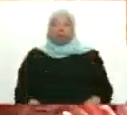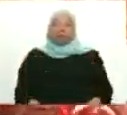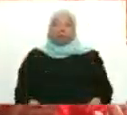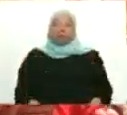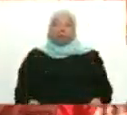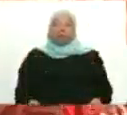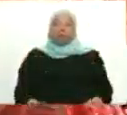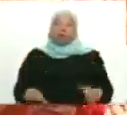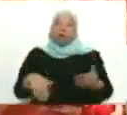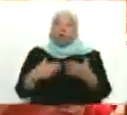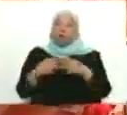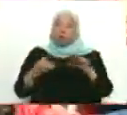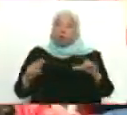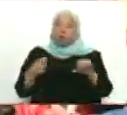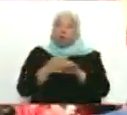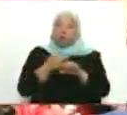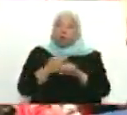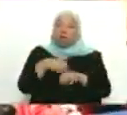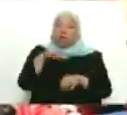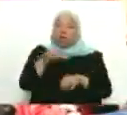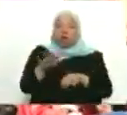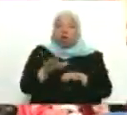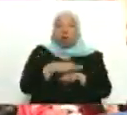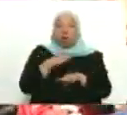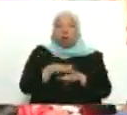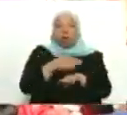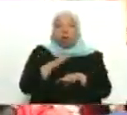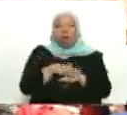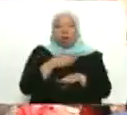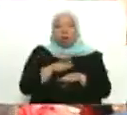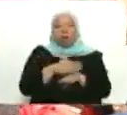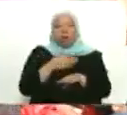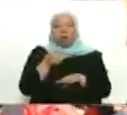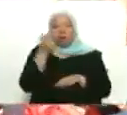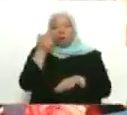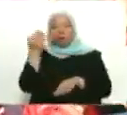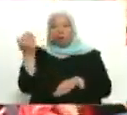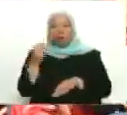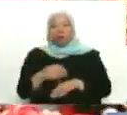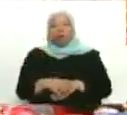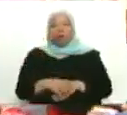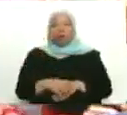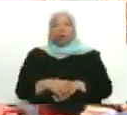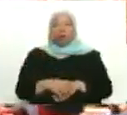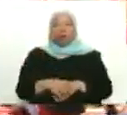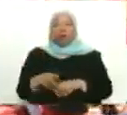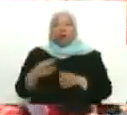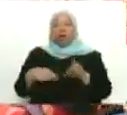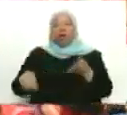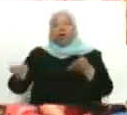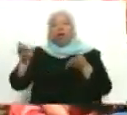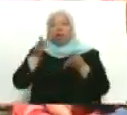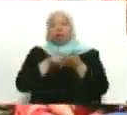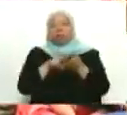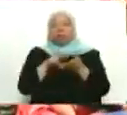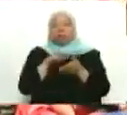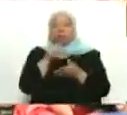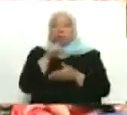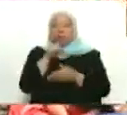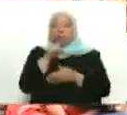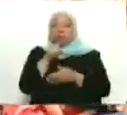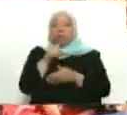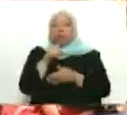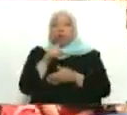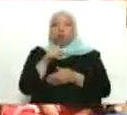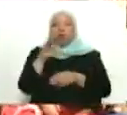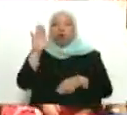al renacimiento, es en el estado Cojedes. Entonces vamos, pues, conmigo, repita todo. Juro por el Dios